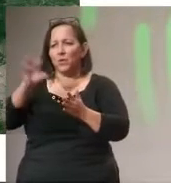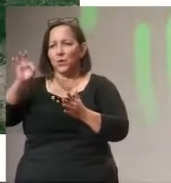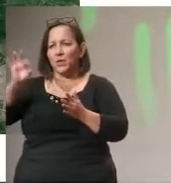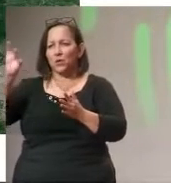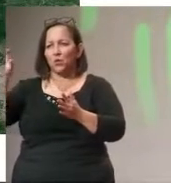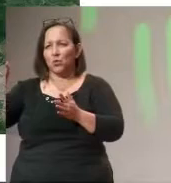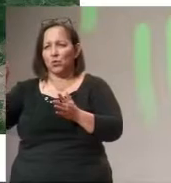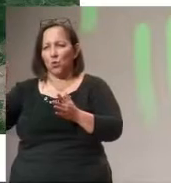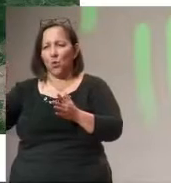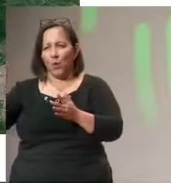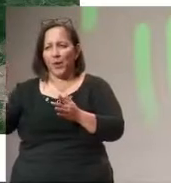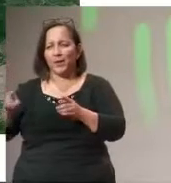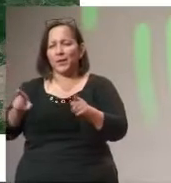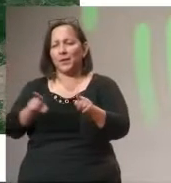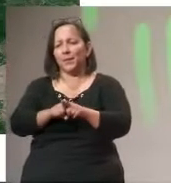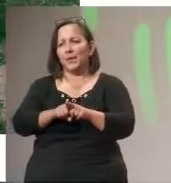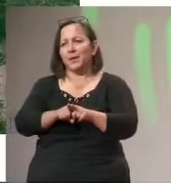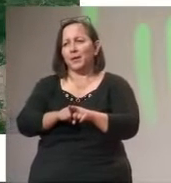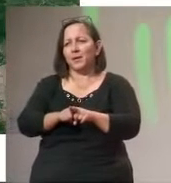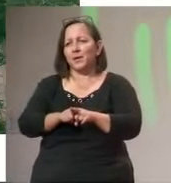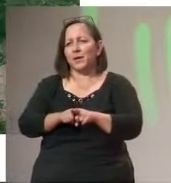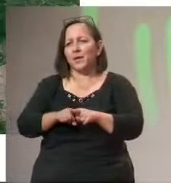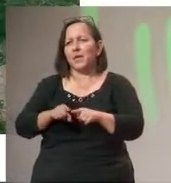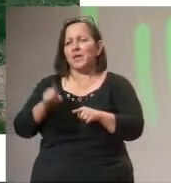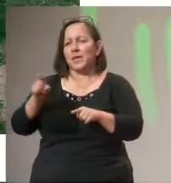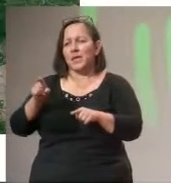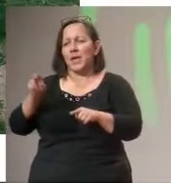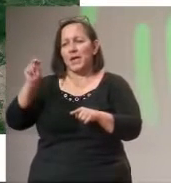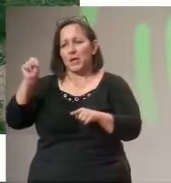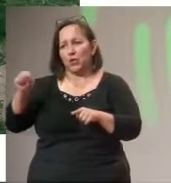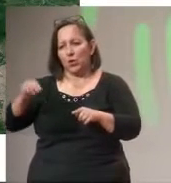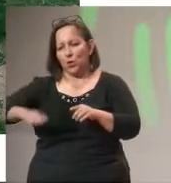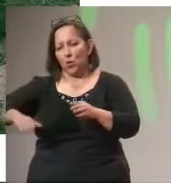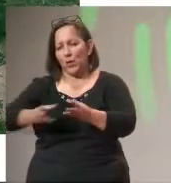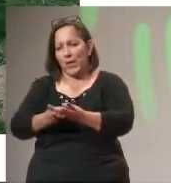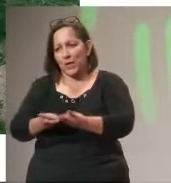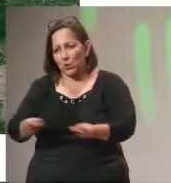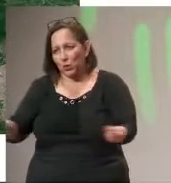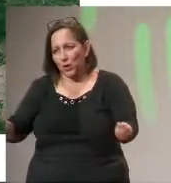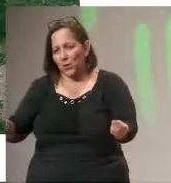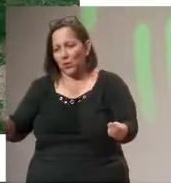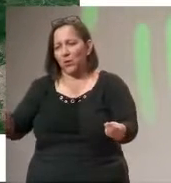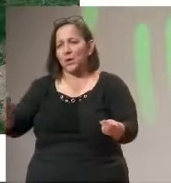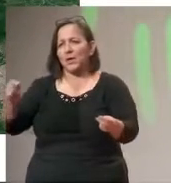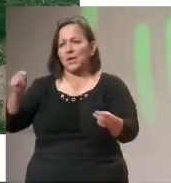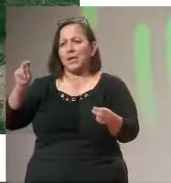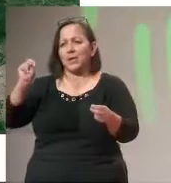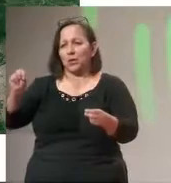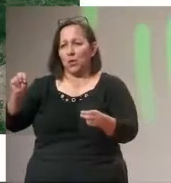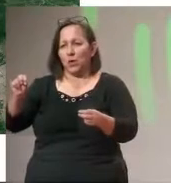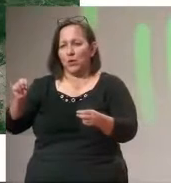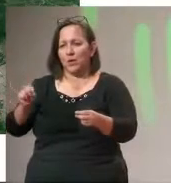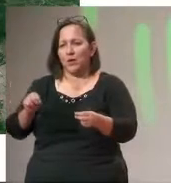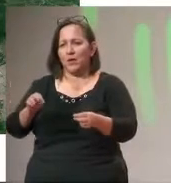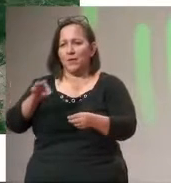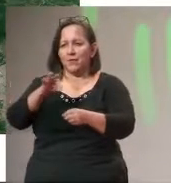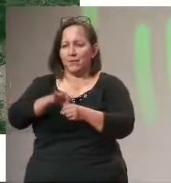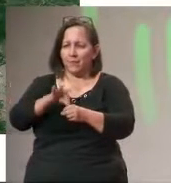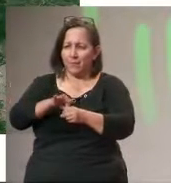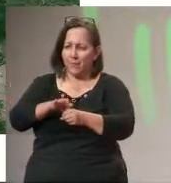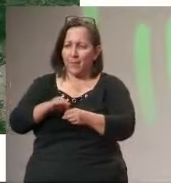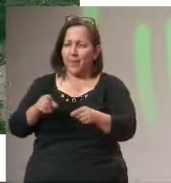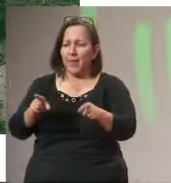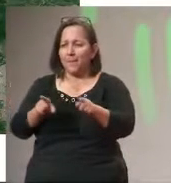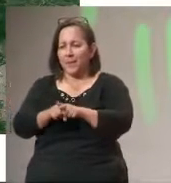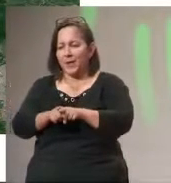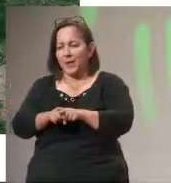más importante eran nitrógeno del suelo, nitrógeno de fertilizantes, y el nitrógeno que venía